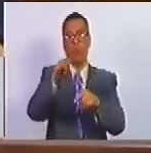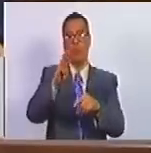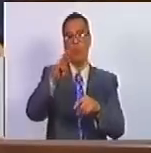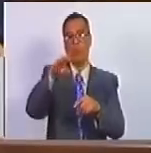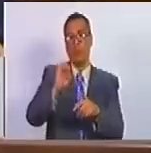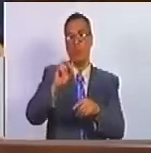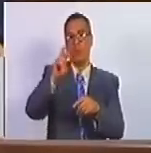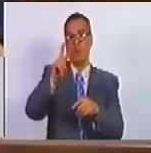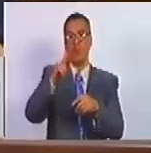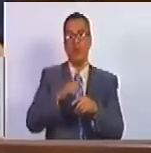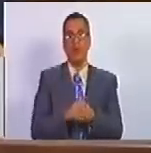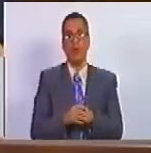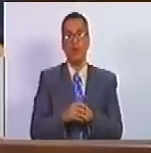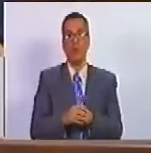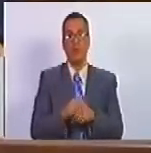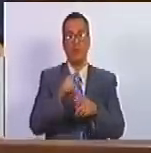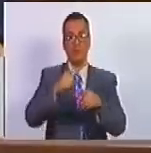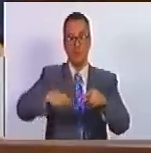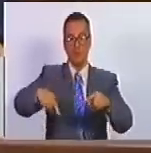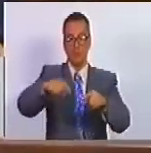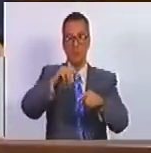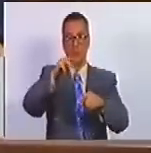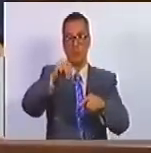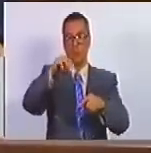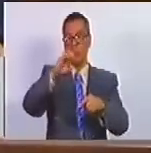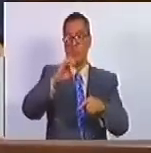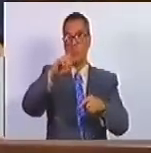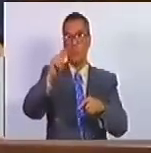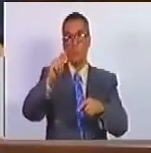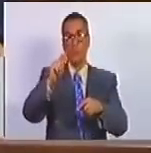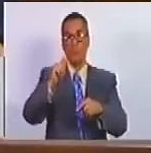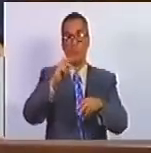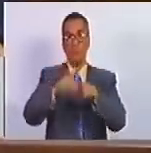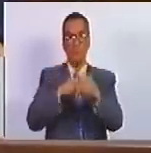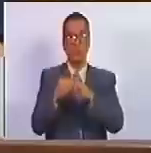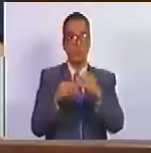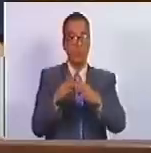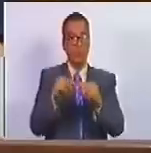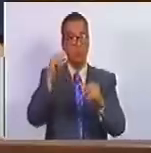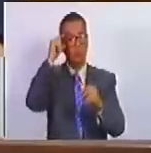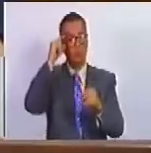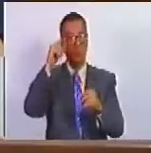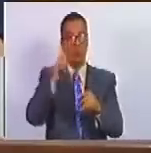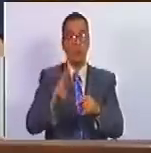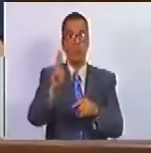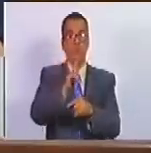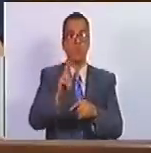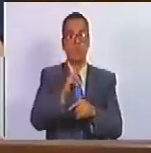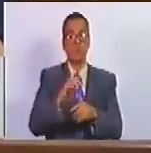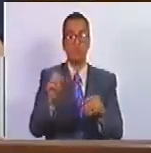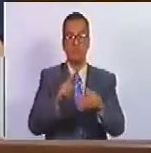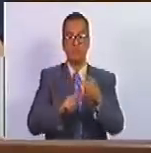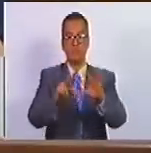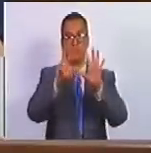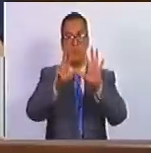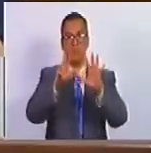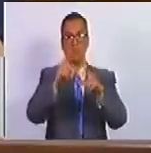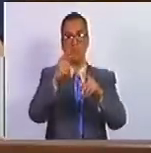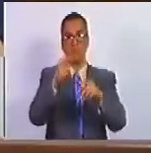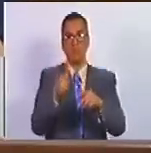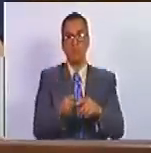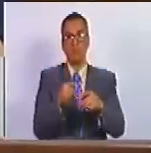Banco Central de Venezuela por metro cuadrado de excepción o área por día de uso. 8. Tasa